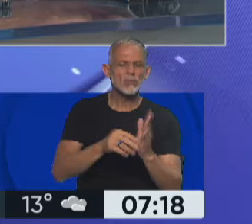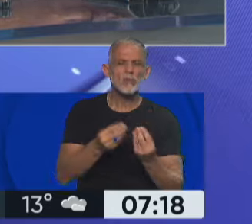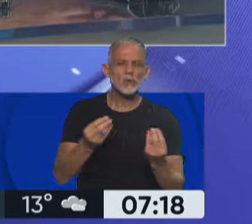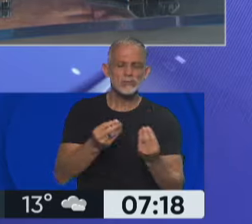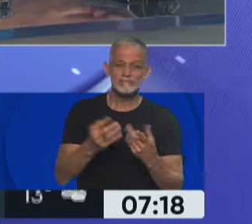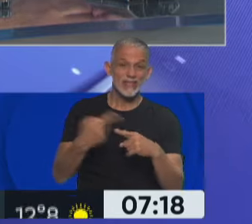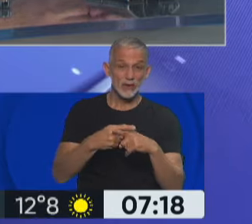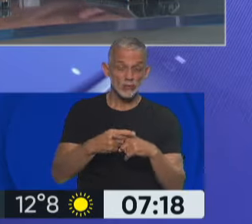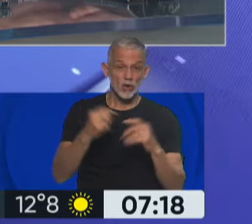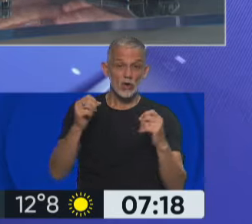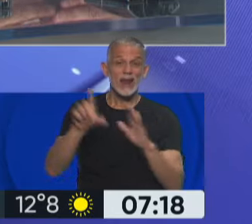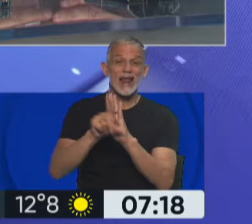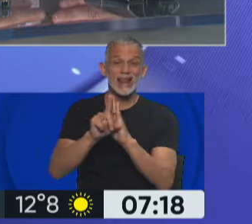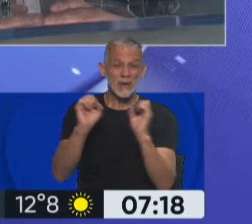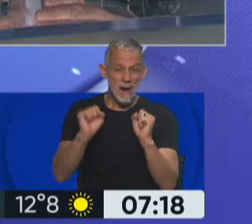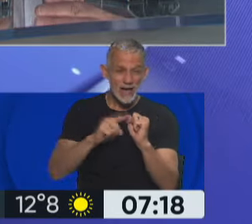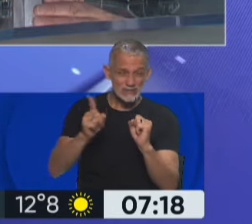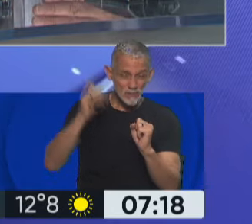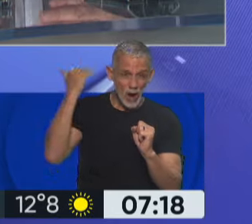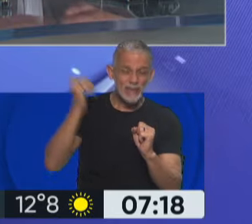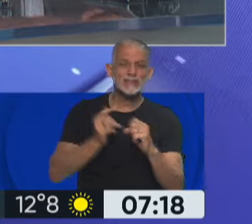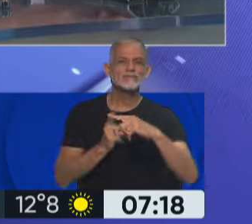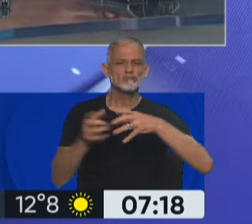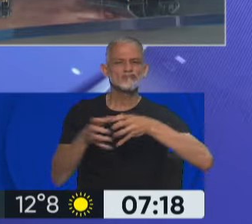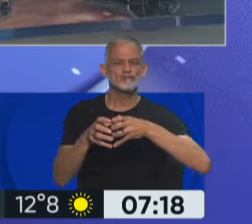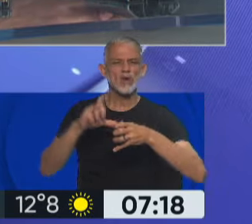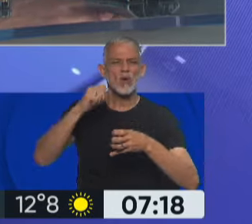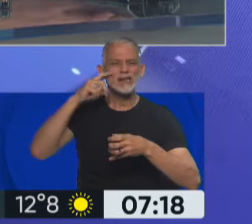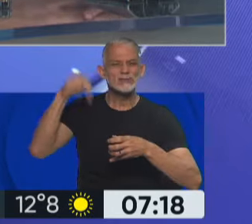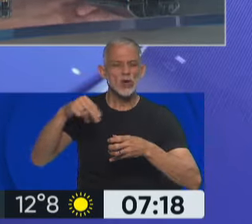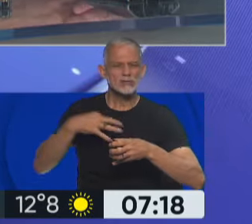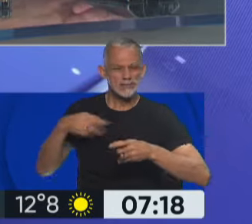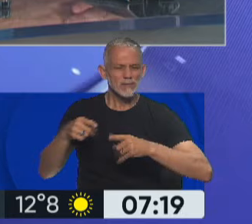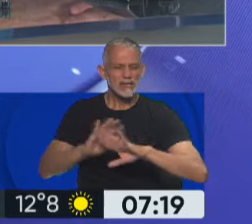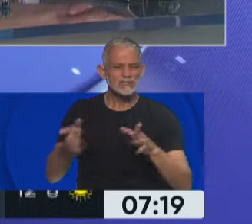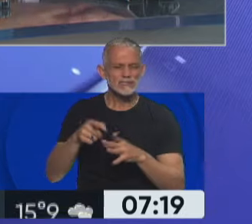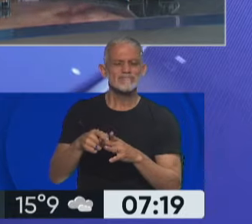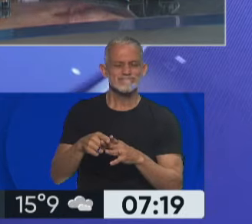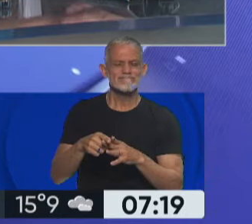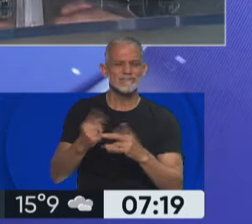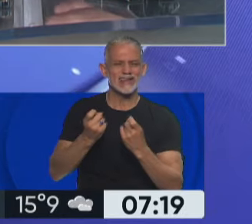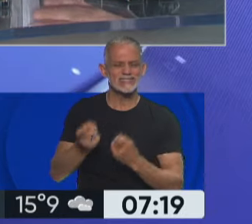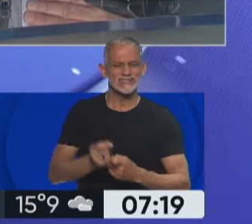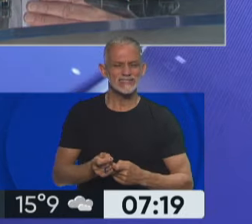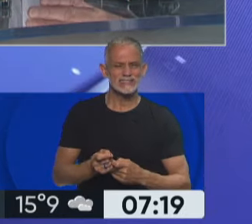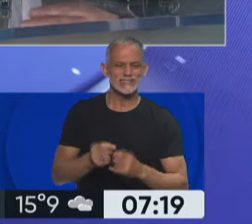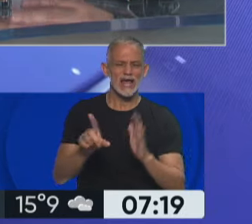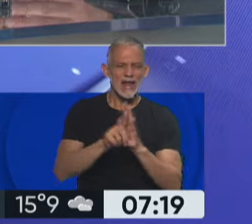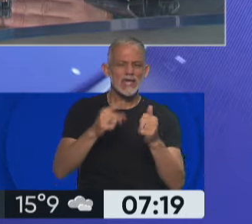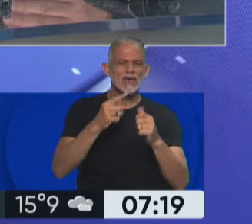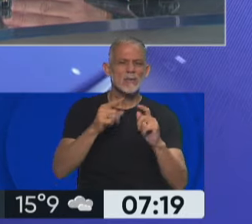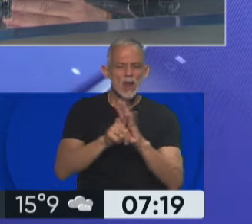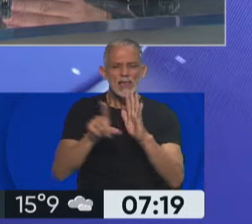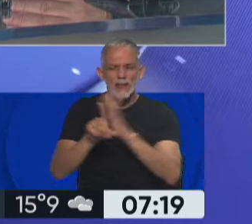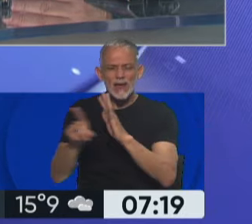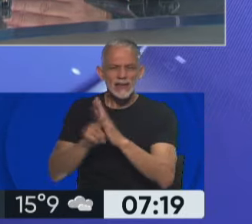discutió la ley bases ya la coalición cívica había planteado la necesidad de eh discutir ley por ley pero